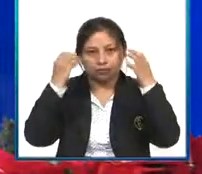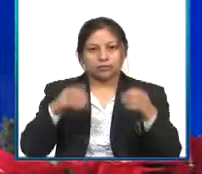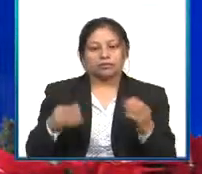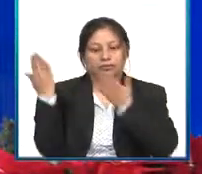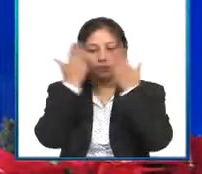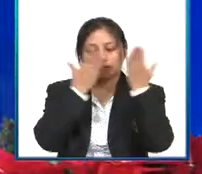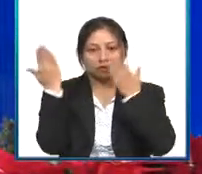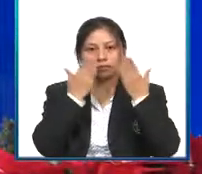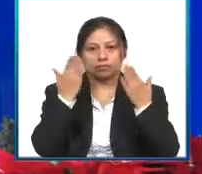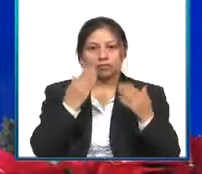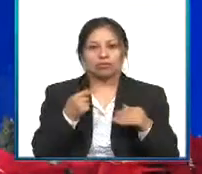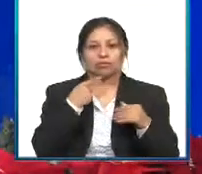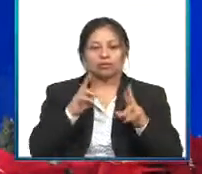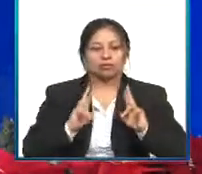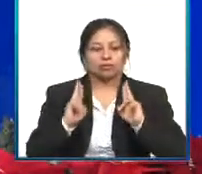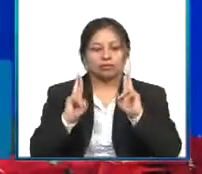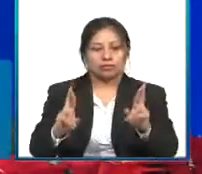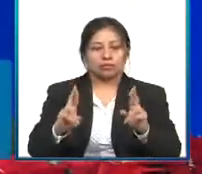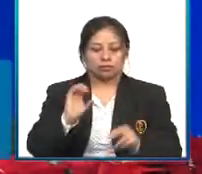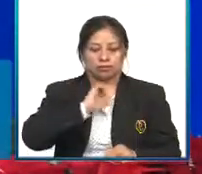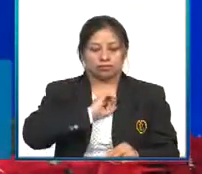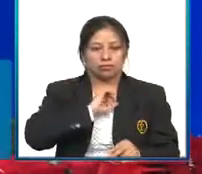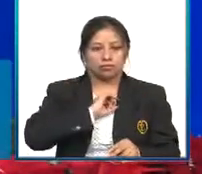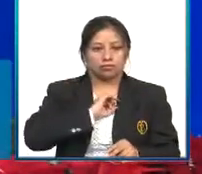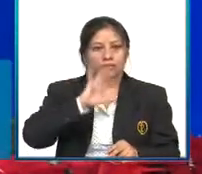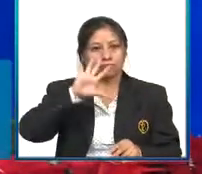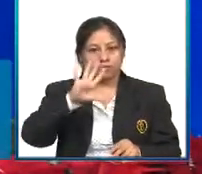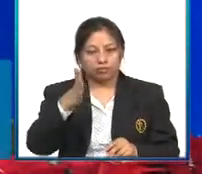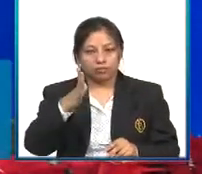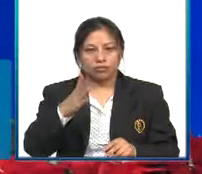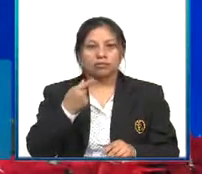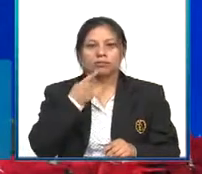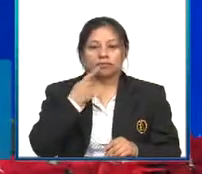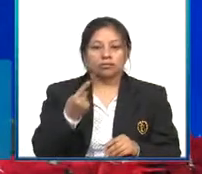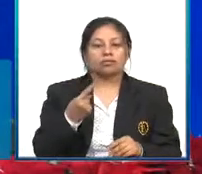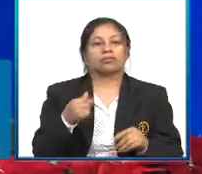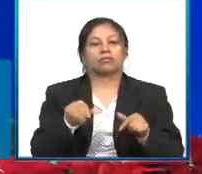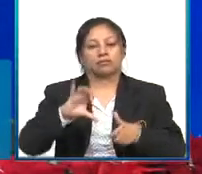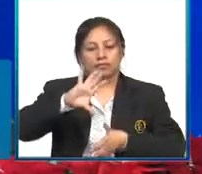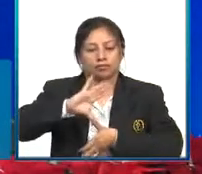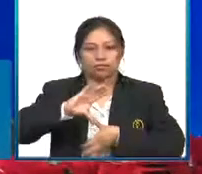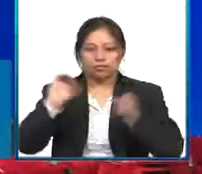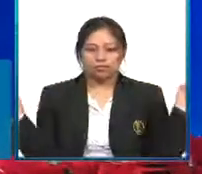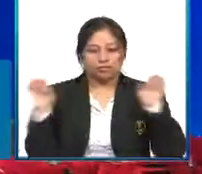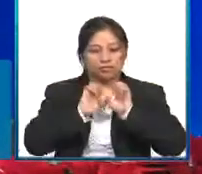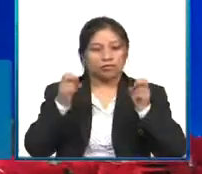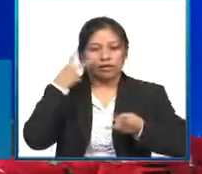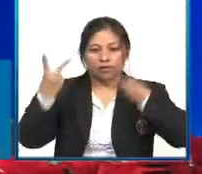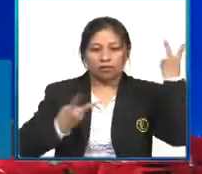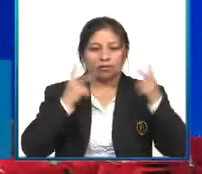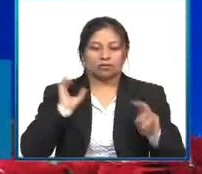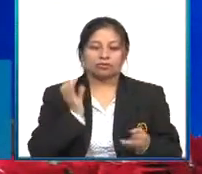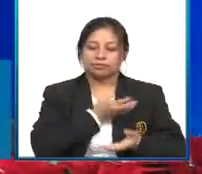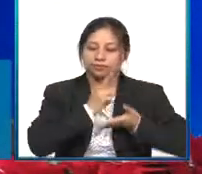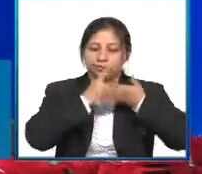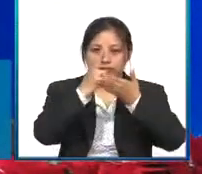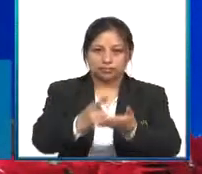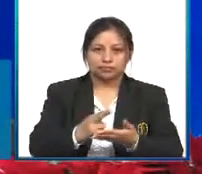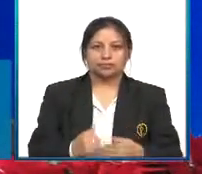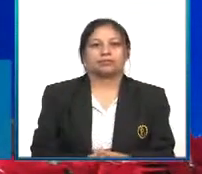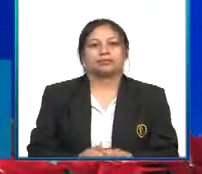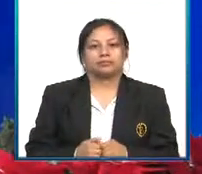los estudiantes destacados de Retaluleu, medallistas de la quinta Olimpiada Centroamericana y del Caribe en física, visitaron el Congreso de la